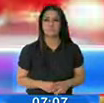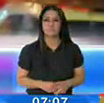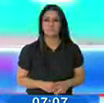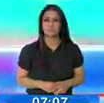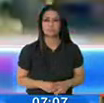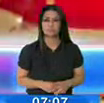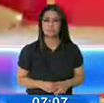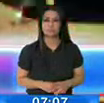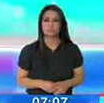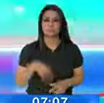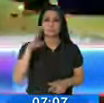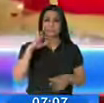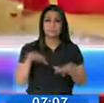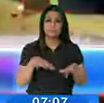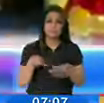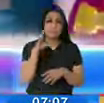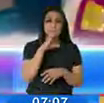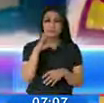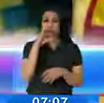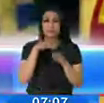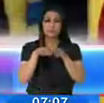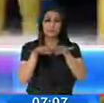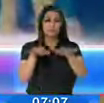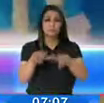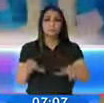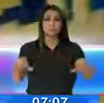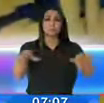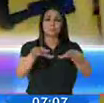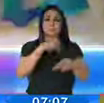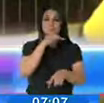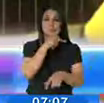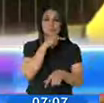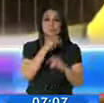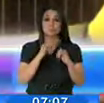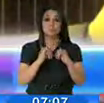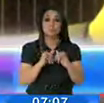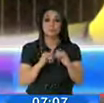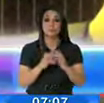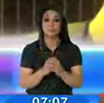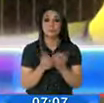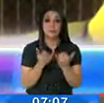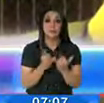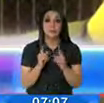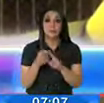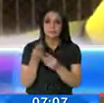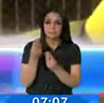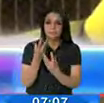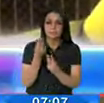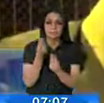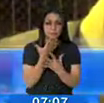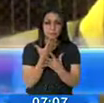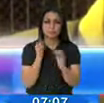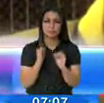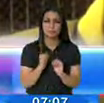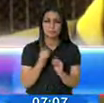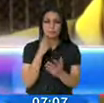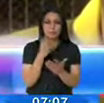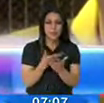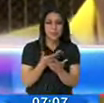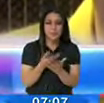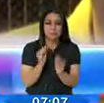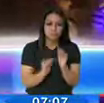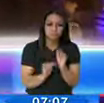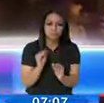Los operativos de búsqueda se desplegaron por varios sectores de Puerto Viejo. Estábamos levantando primero la información para poder tratar